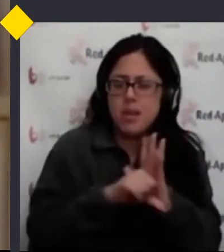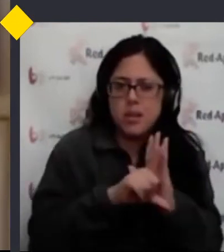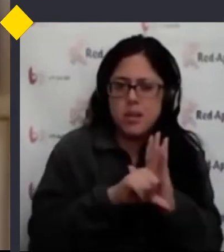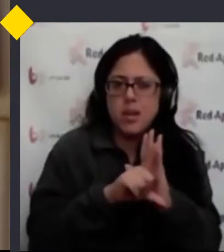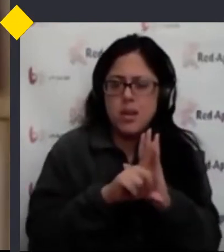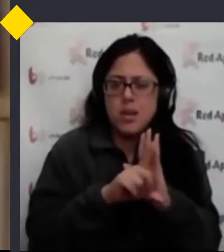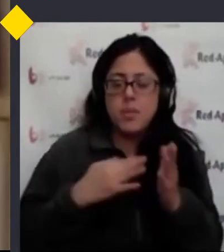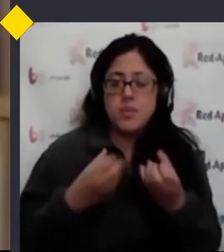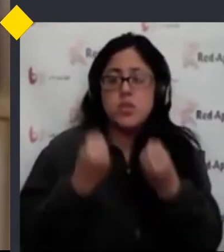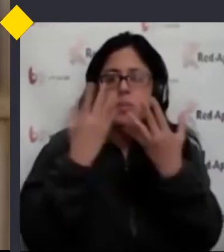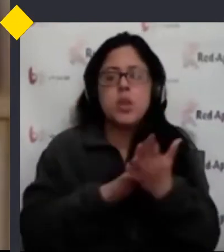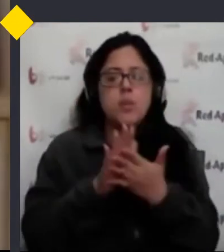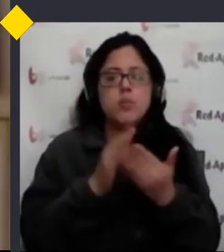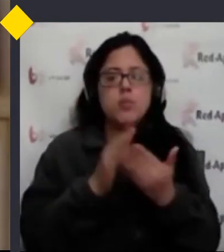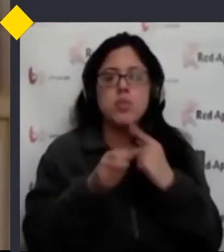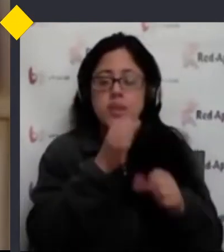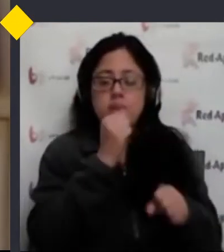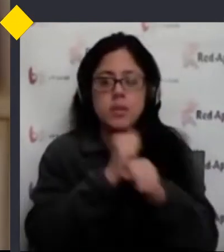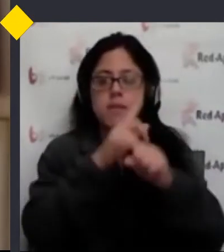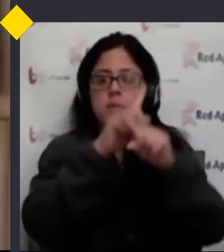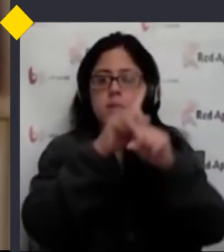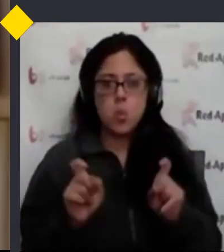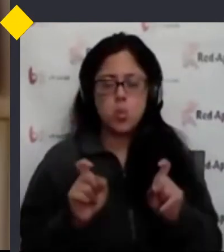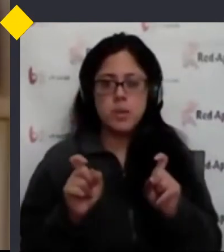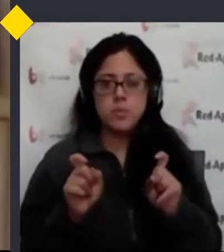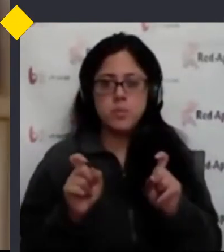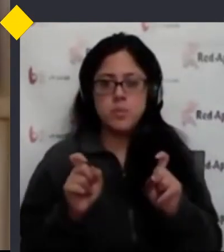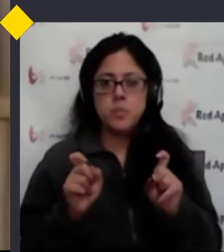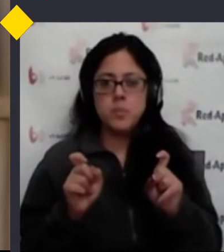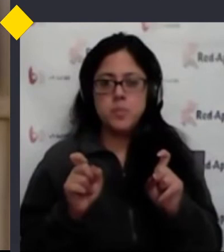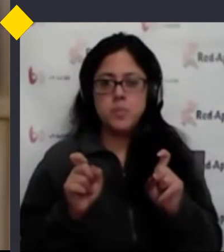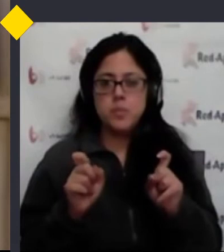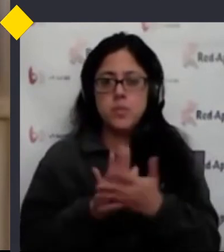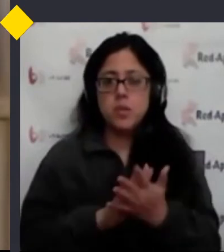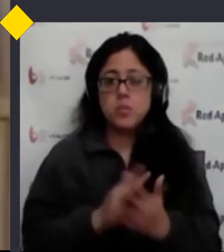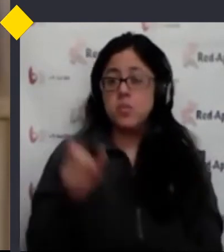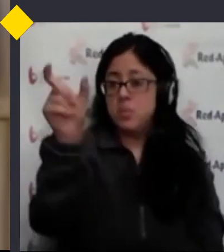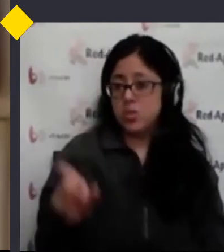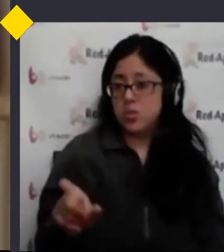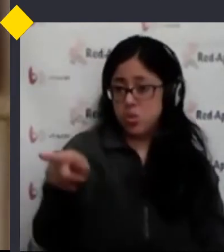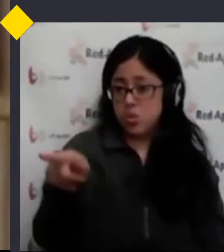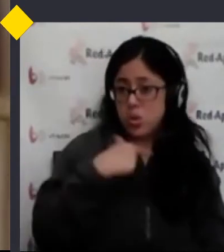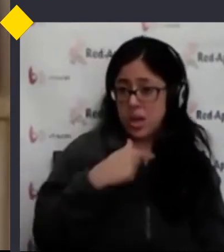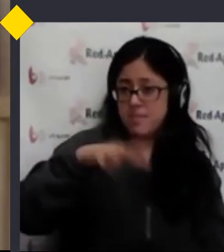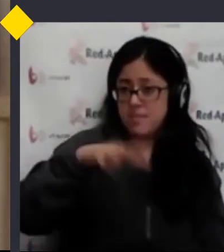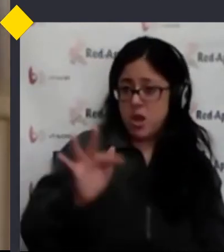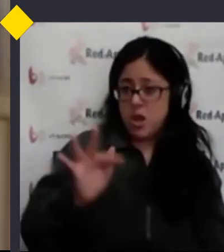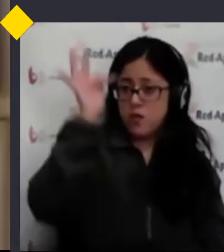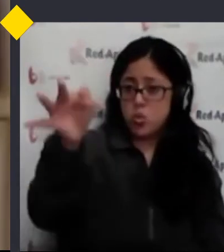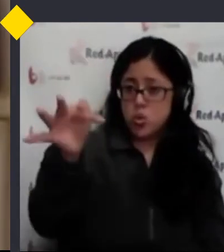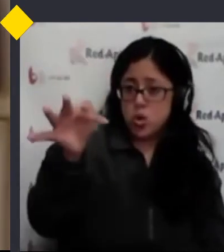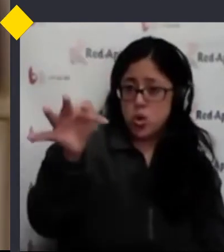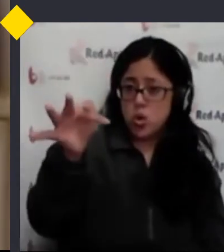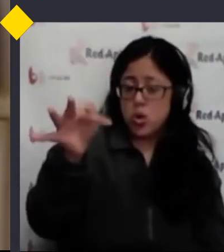por ejemplo, en una entrevista, si es que esa persona quiere ser madre, cuáles son sus proyectos de la maternidad,